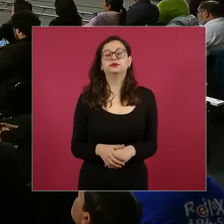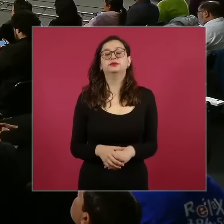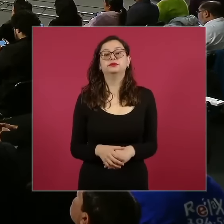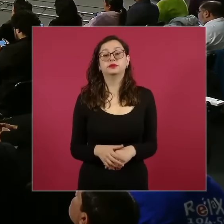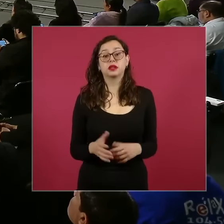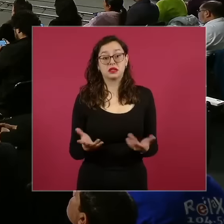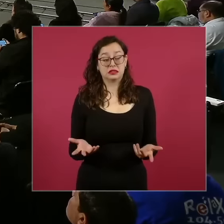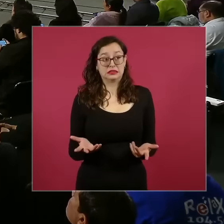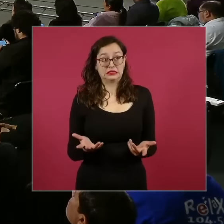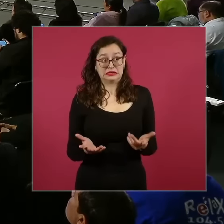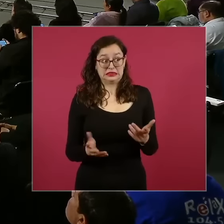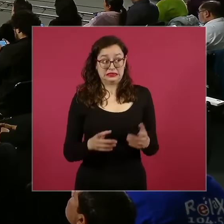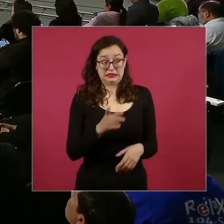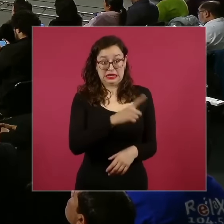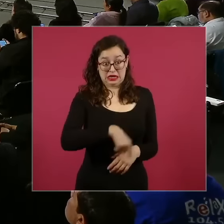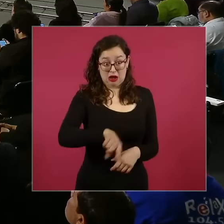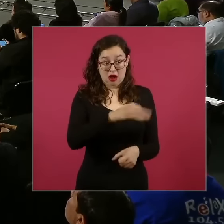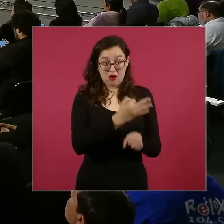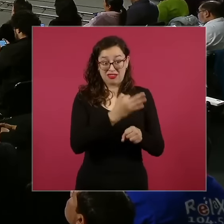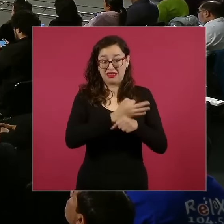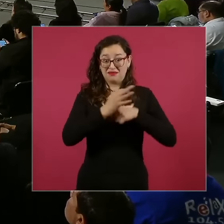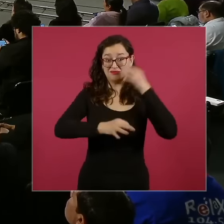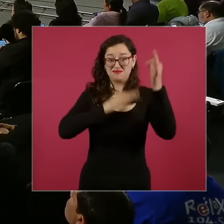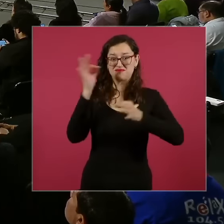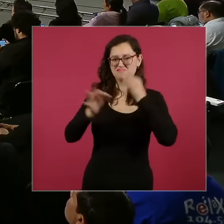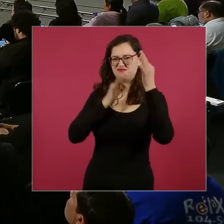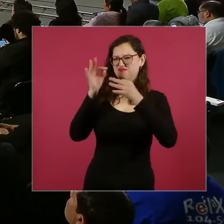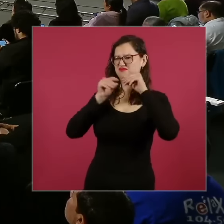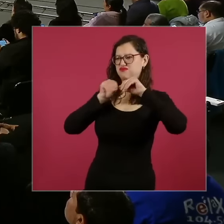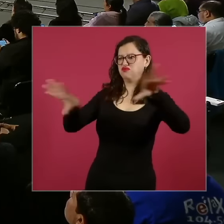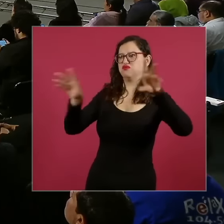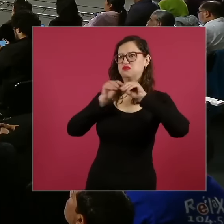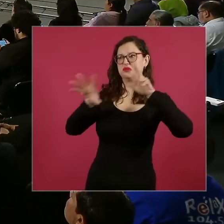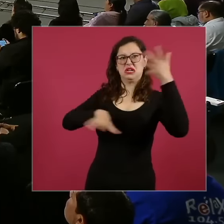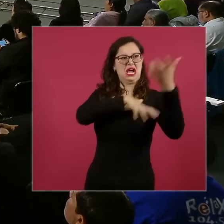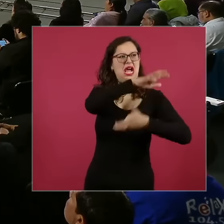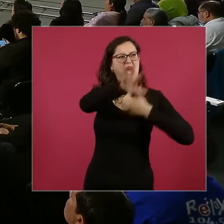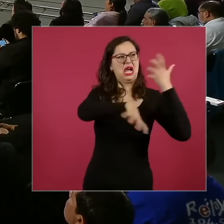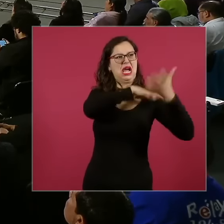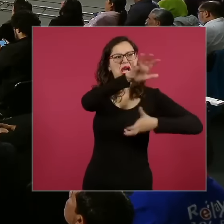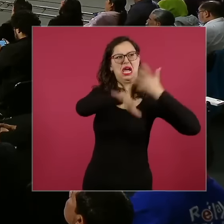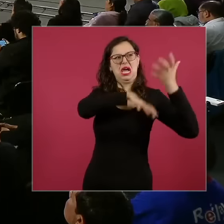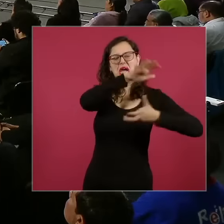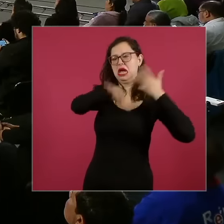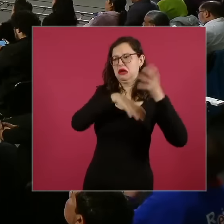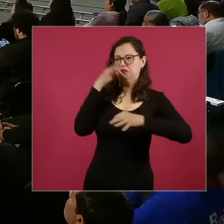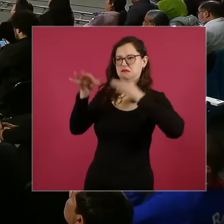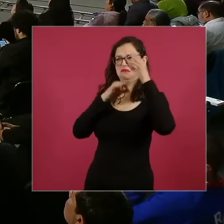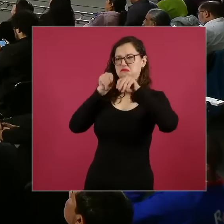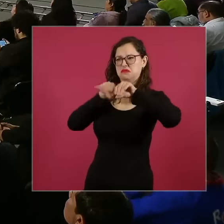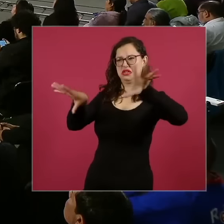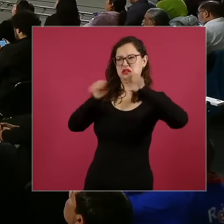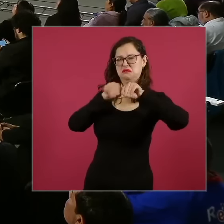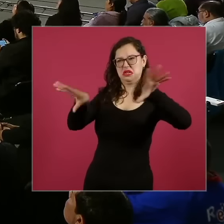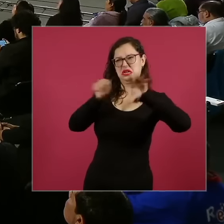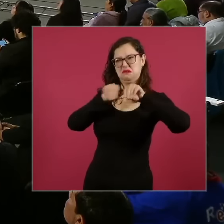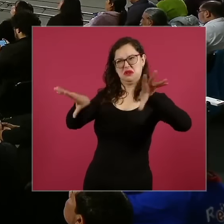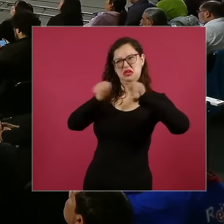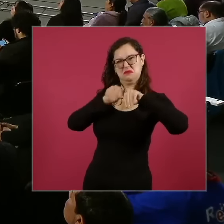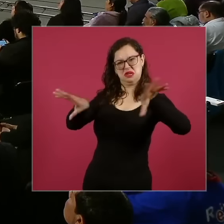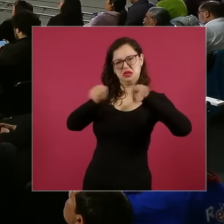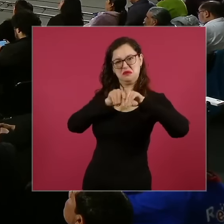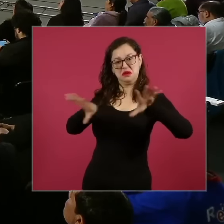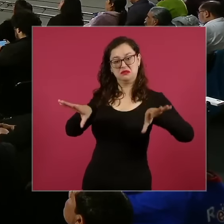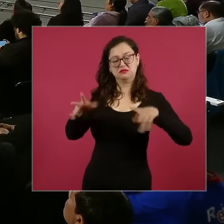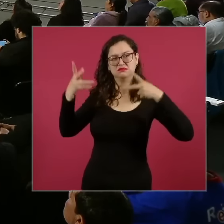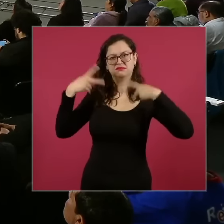con la campaña, miren la opinión de la gente. Por eso sostengo